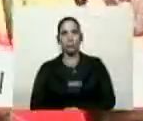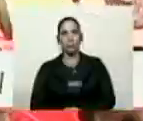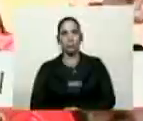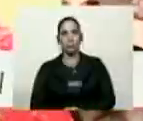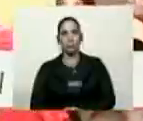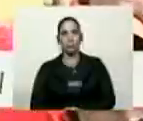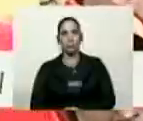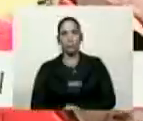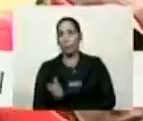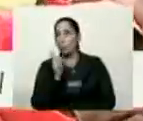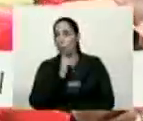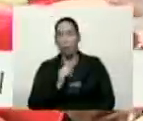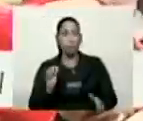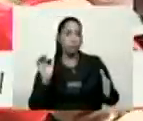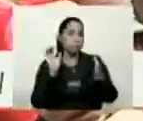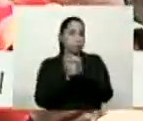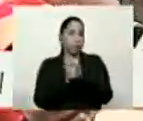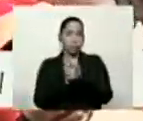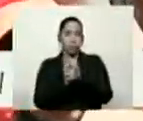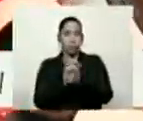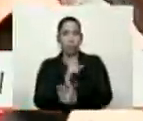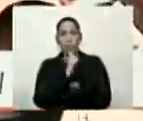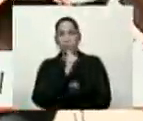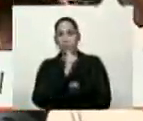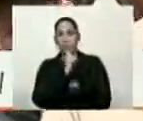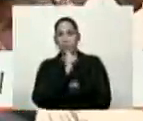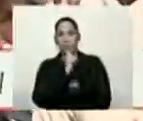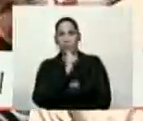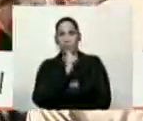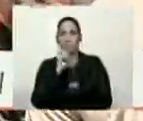Si no hay unidad, difícilmente va a haber victoria.